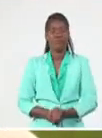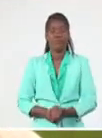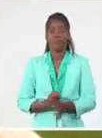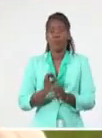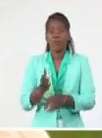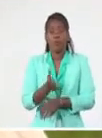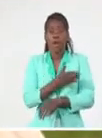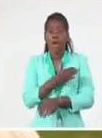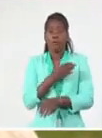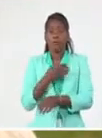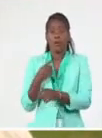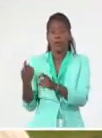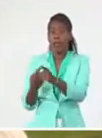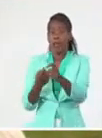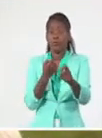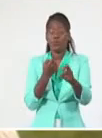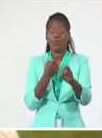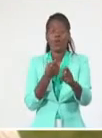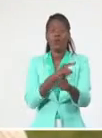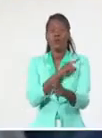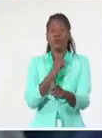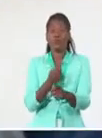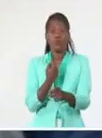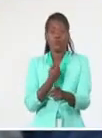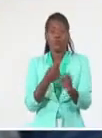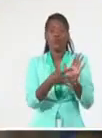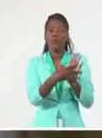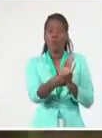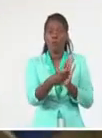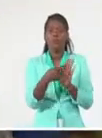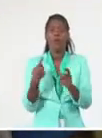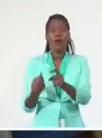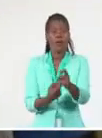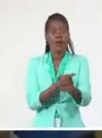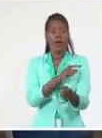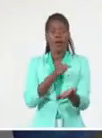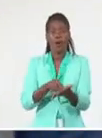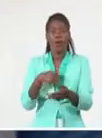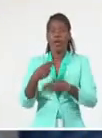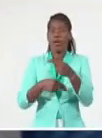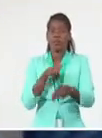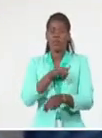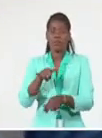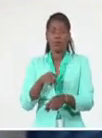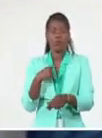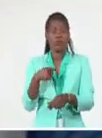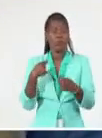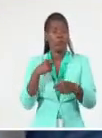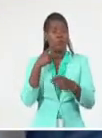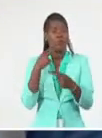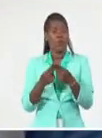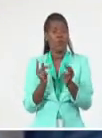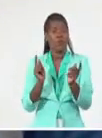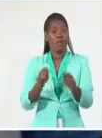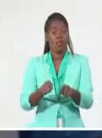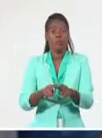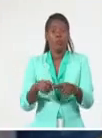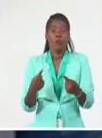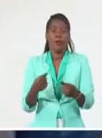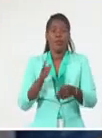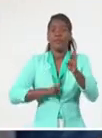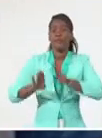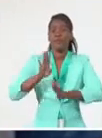que nos tocó hacer y es lo que tenemos que hacer en tu cv y los tocas realmente en este momento confía el de verdad confía en que